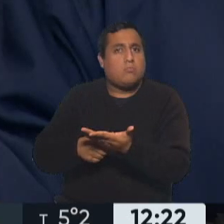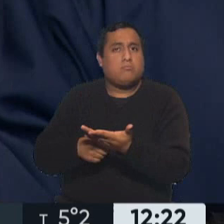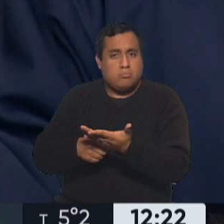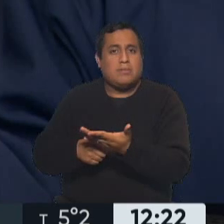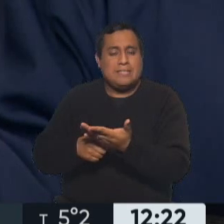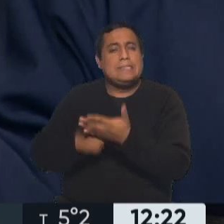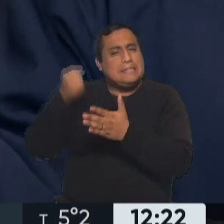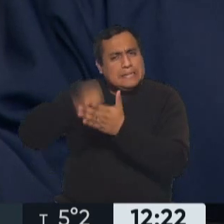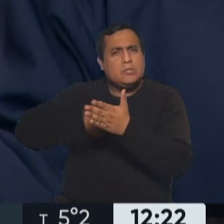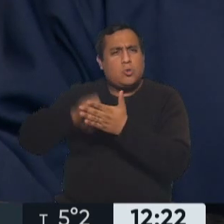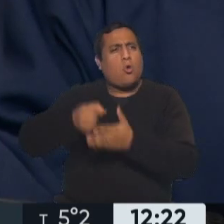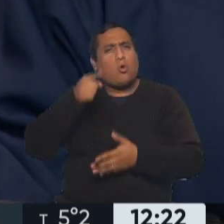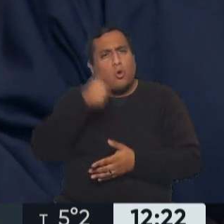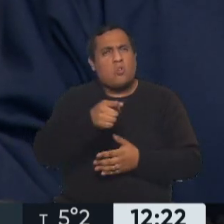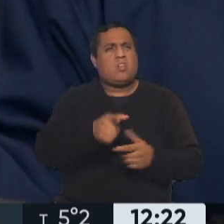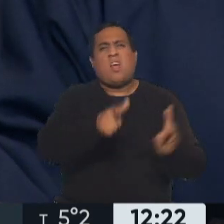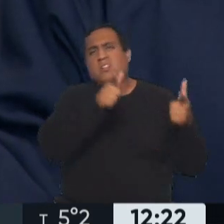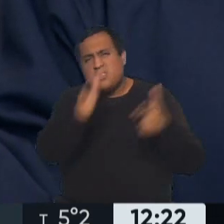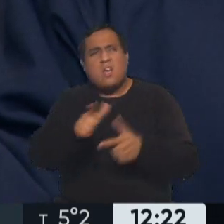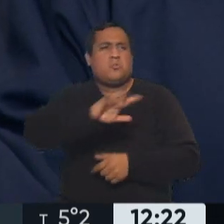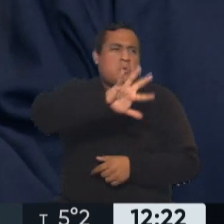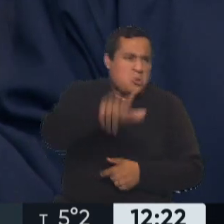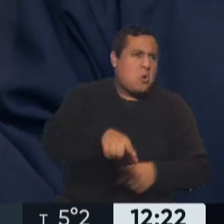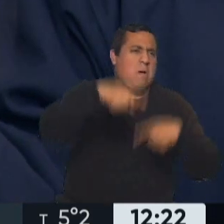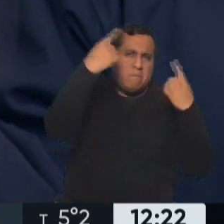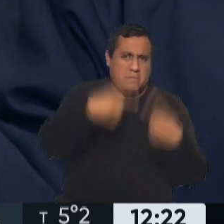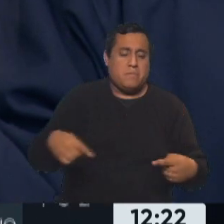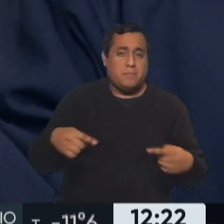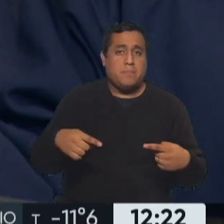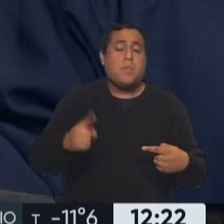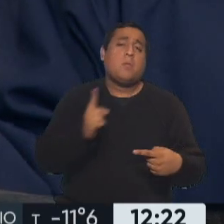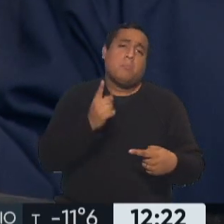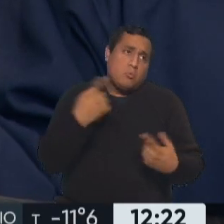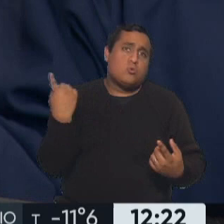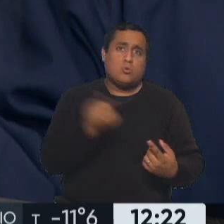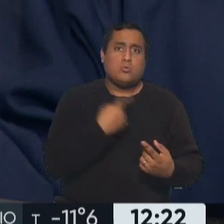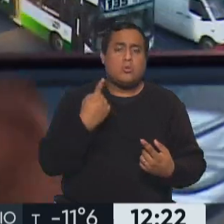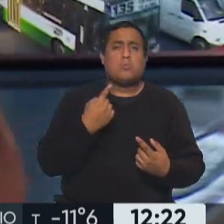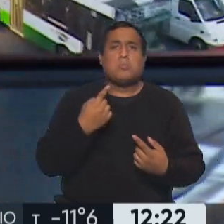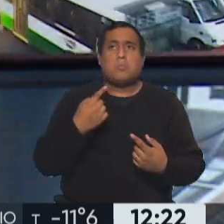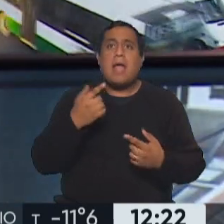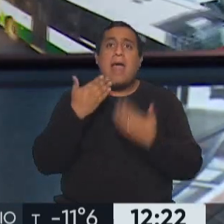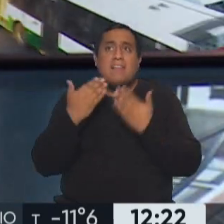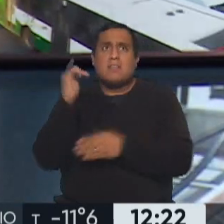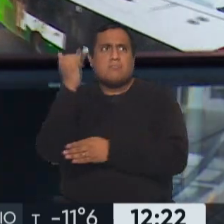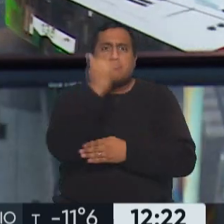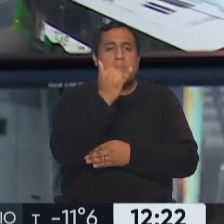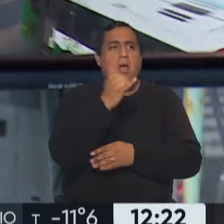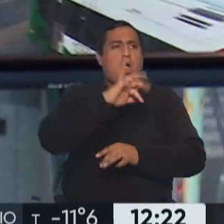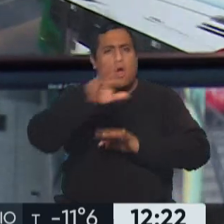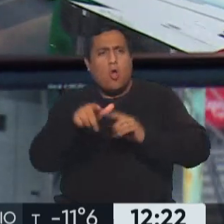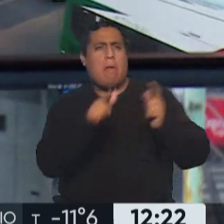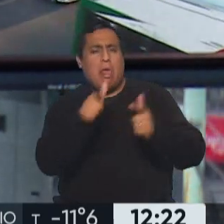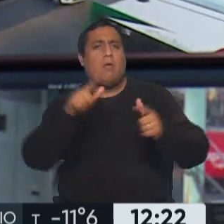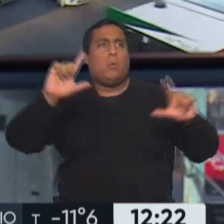de pelear contra la inseguridad, lo que nos permitió disminuir los delitos como hace 27 años.